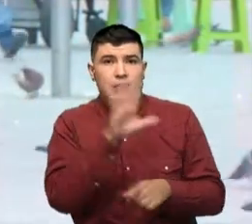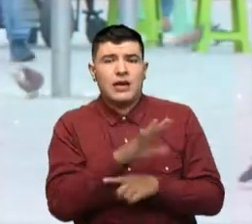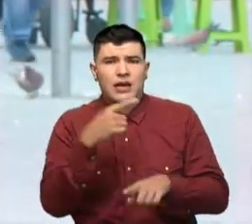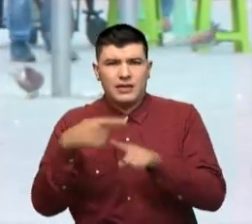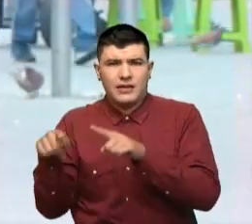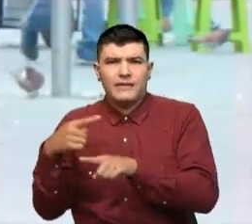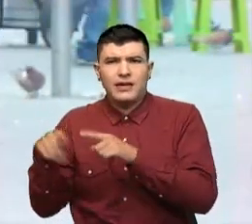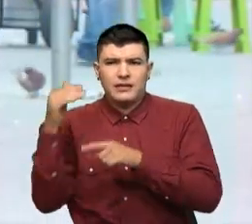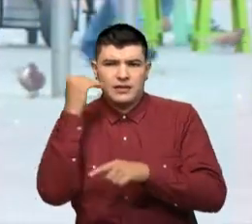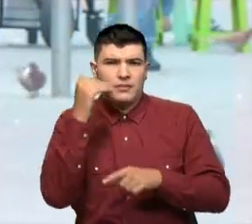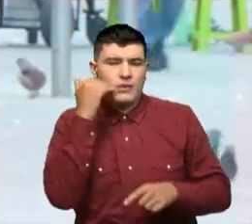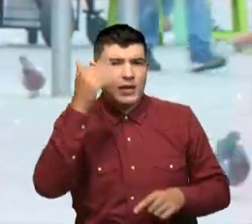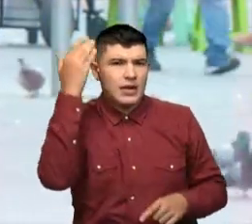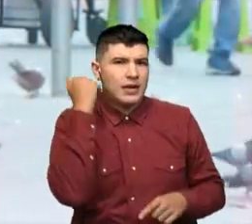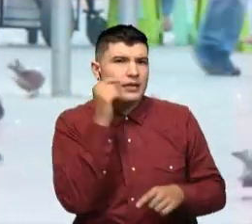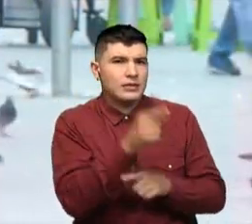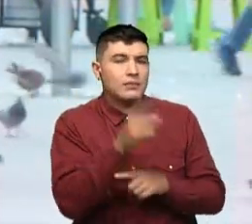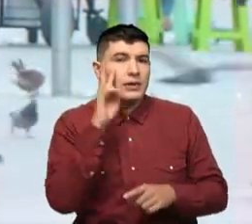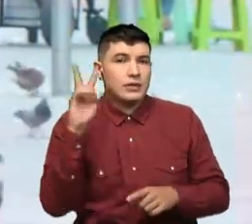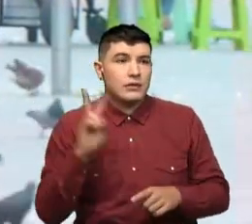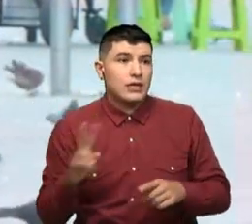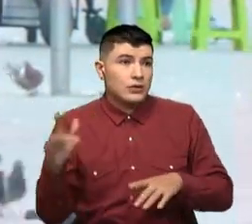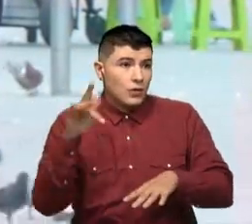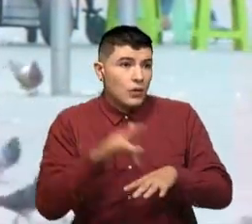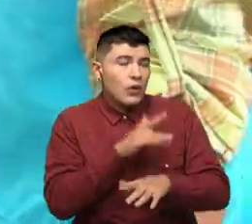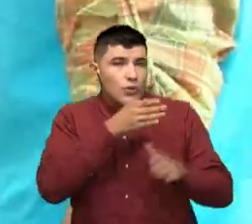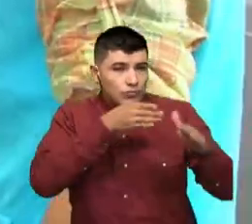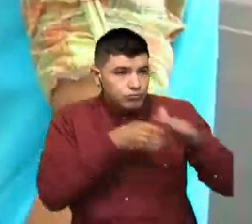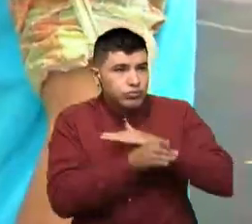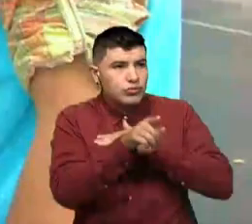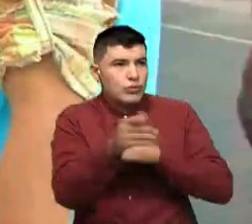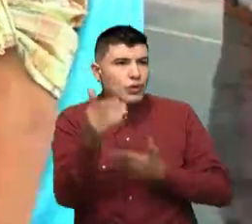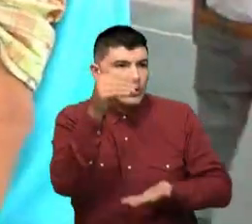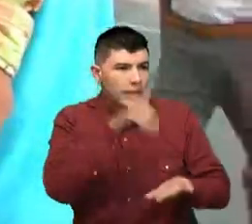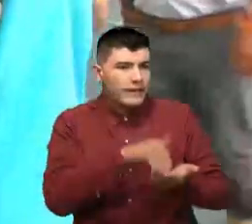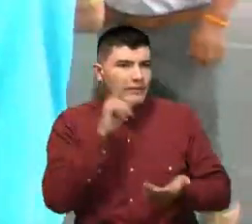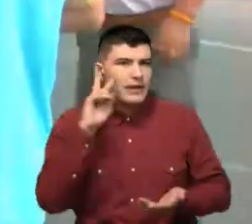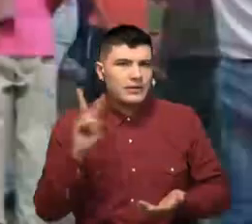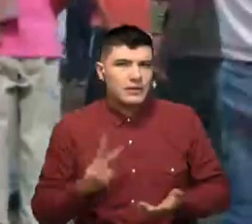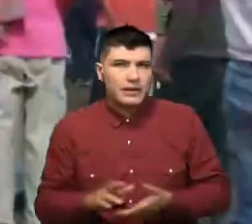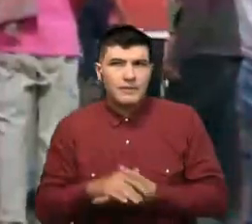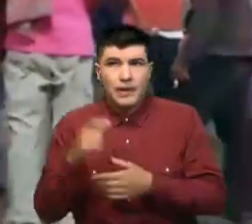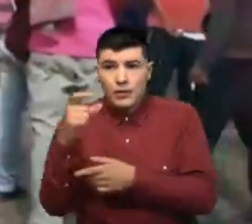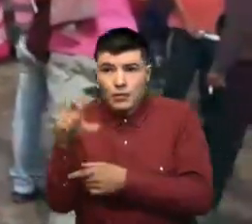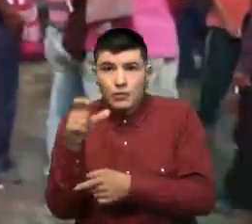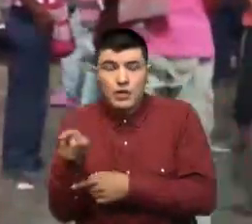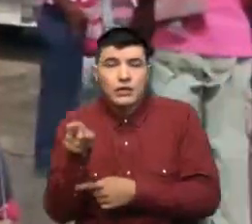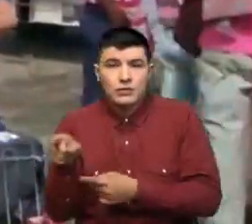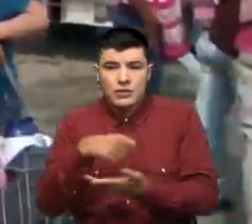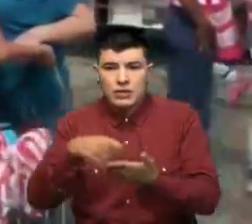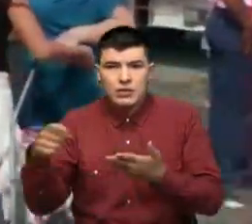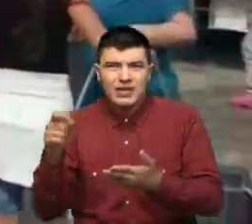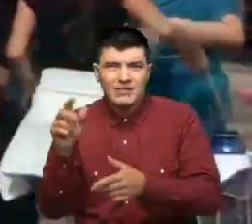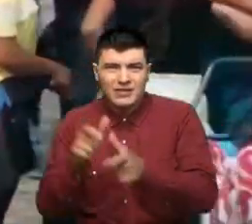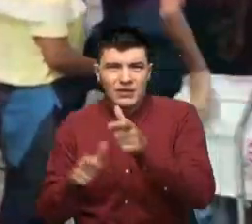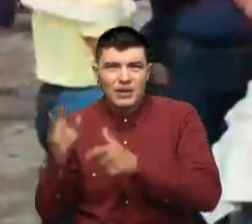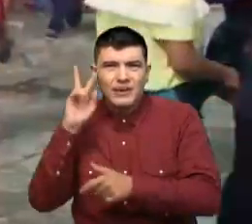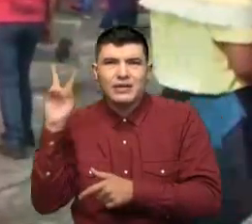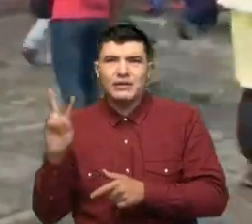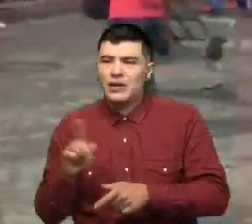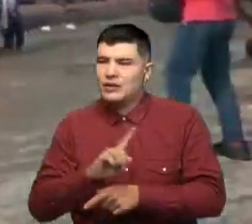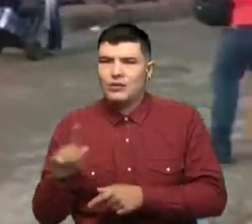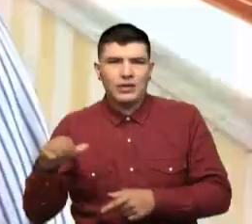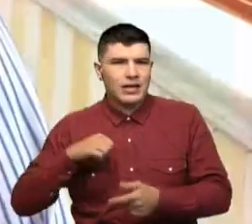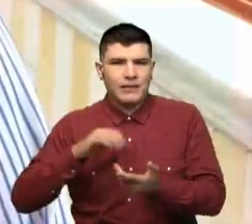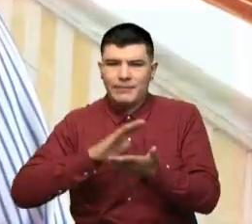varias mujeres venezolanas tuvieron que ser devueltas a su país. En Cúcuta se están contratando a extranjeros que no cumplen con los requisitos